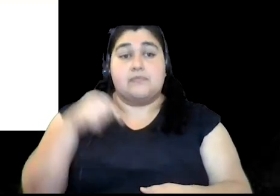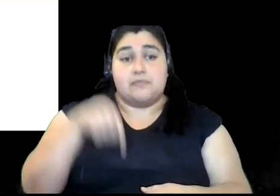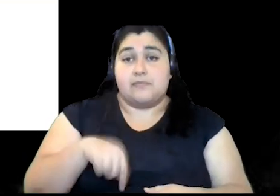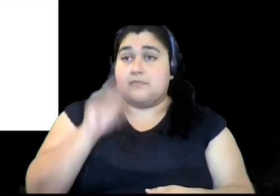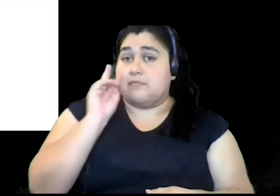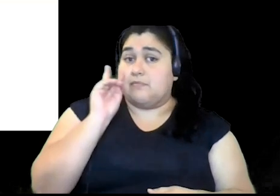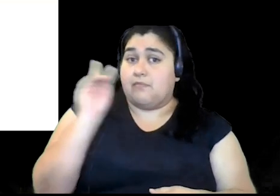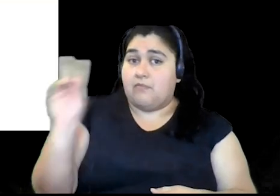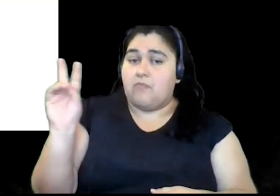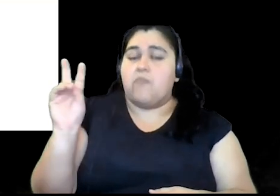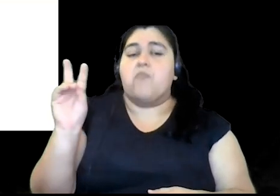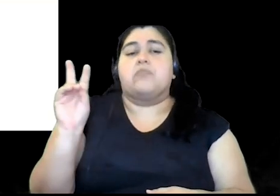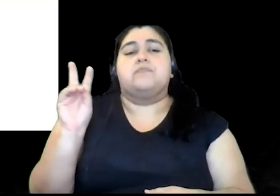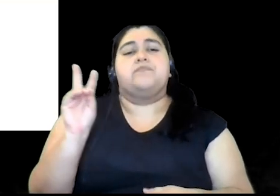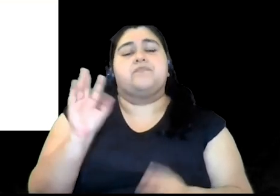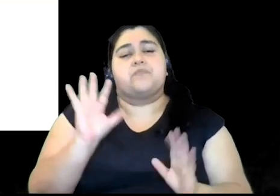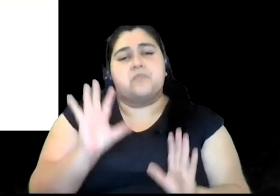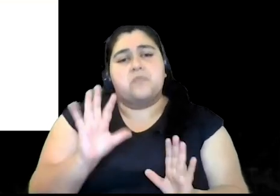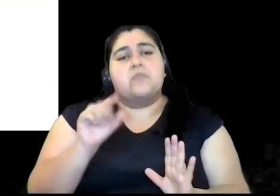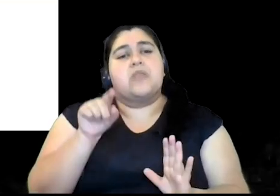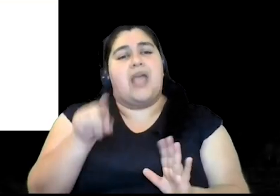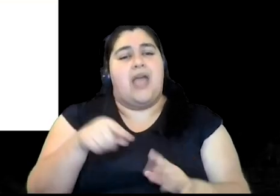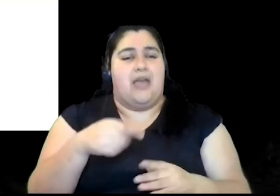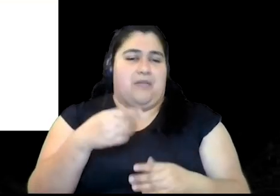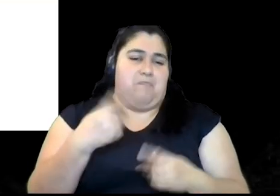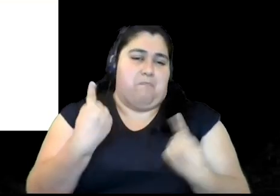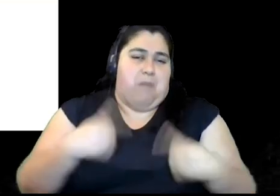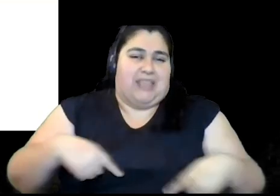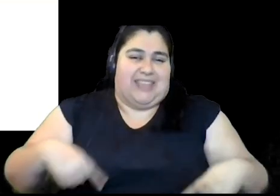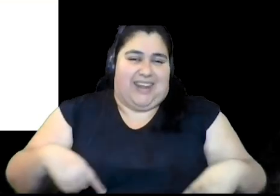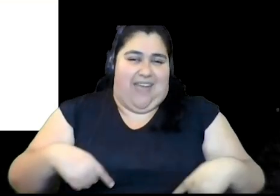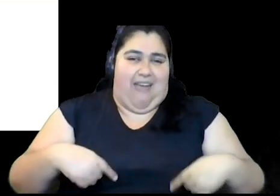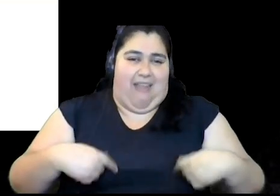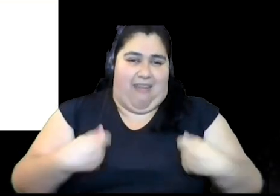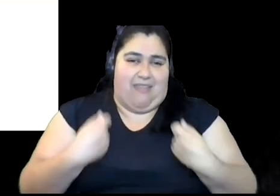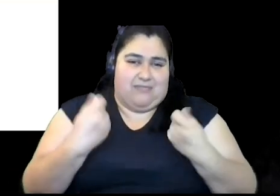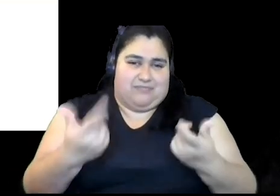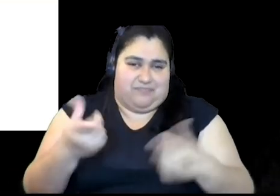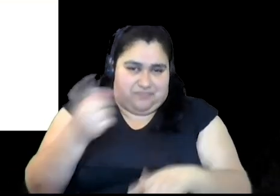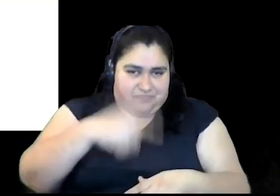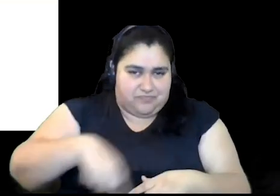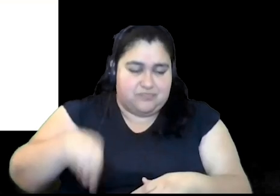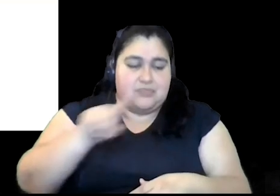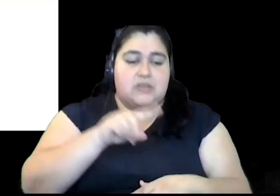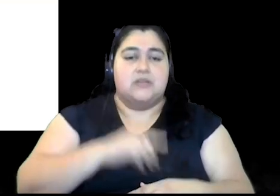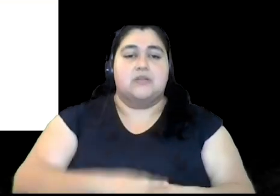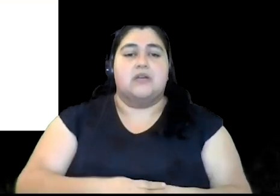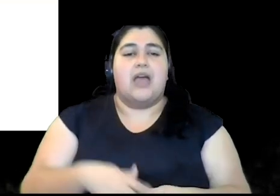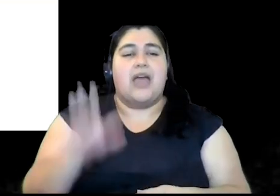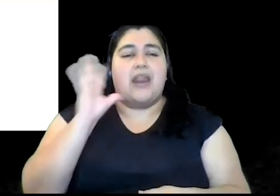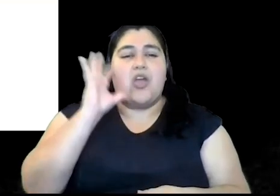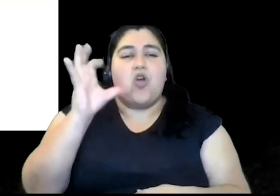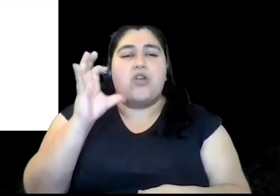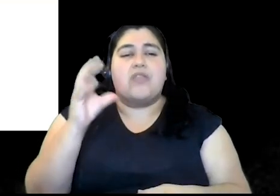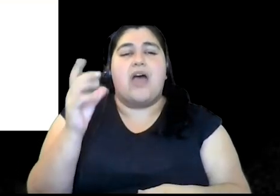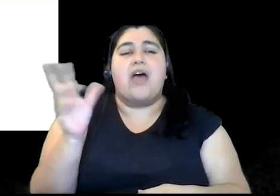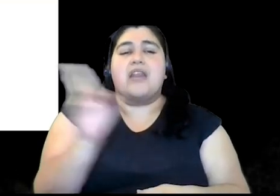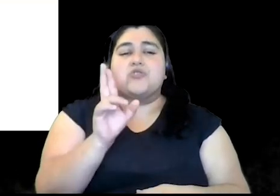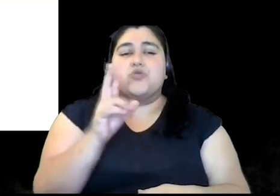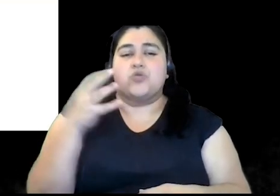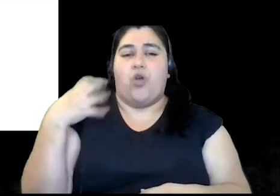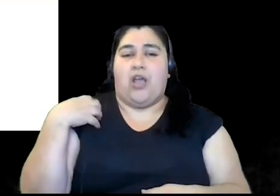pareció que no estaba de más, porque este material se los van a remitir, volver a recordar la Resolución